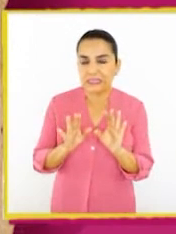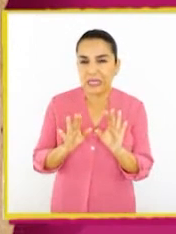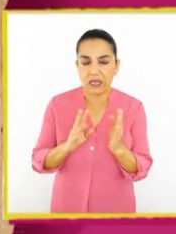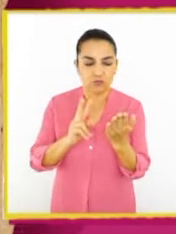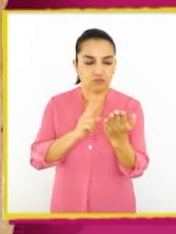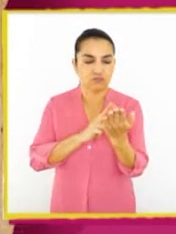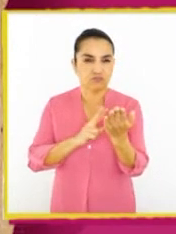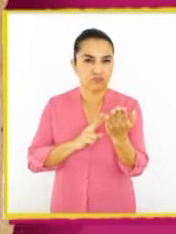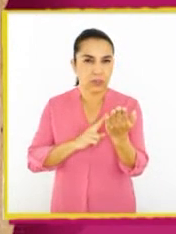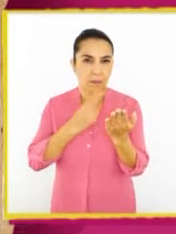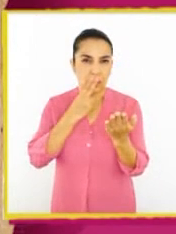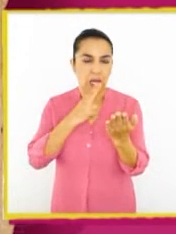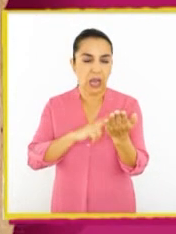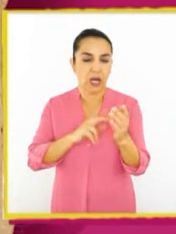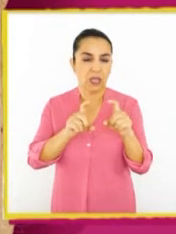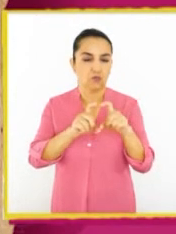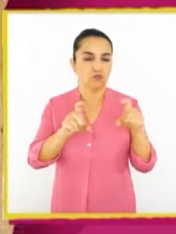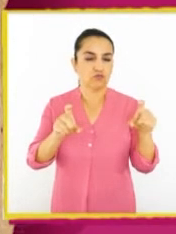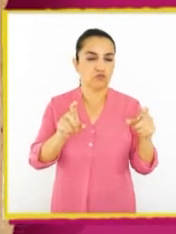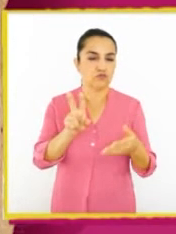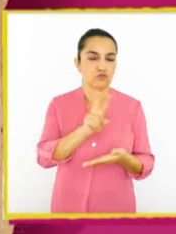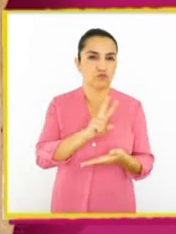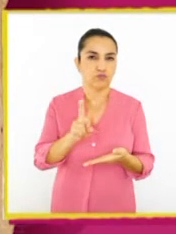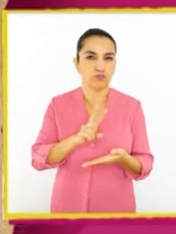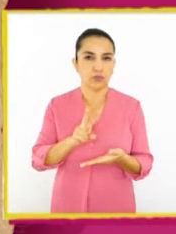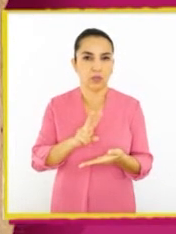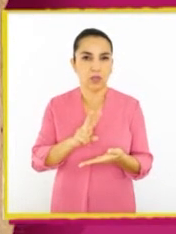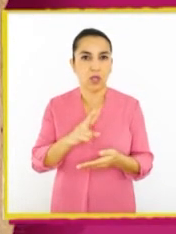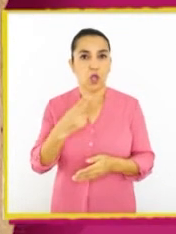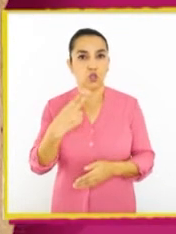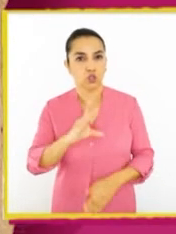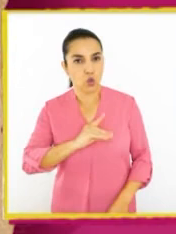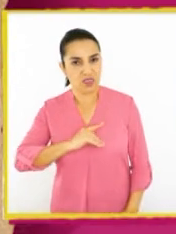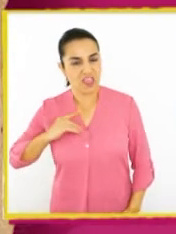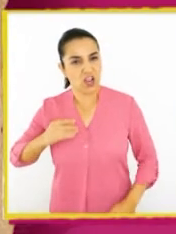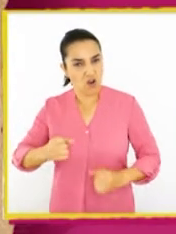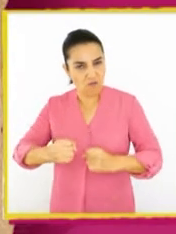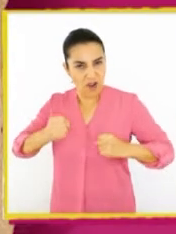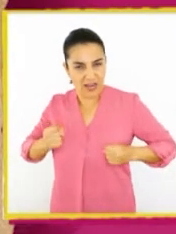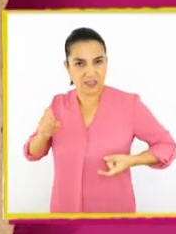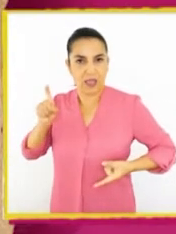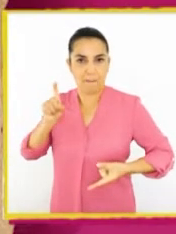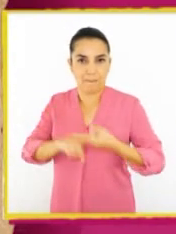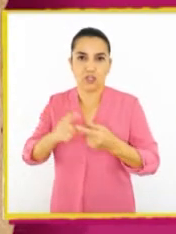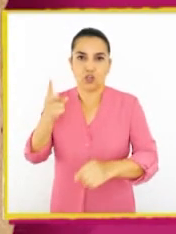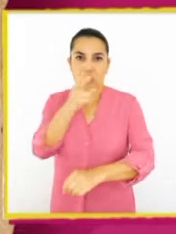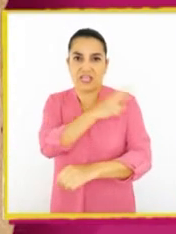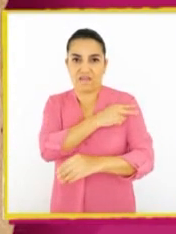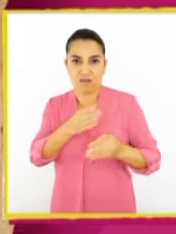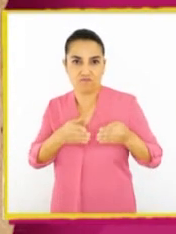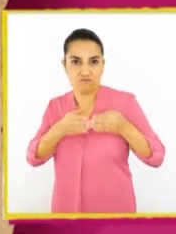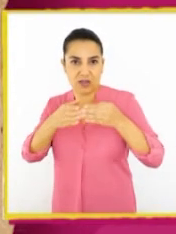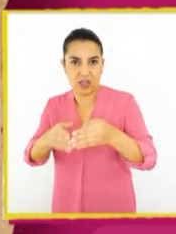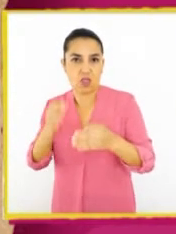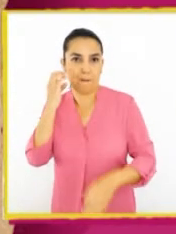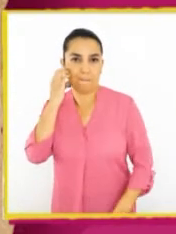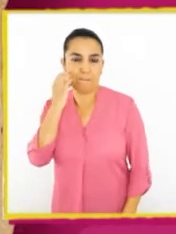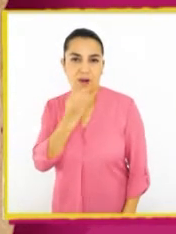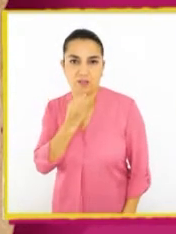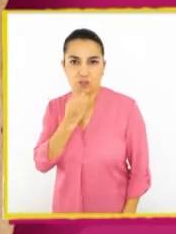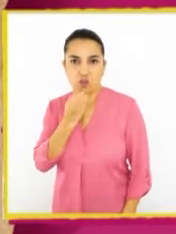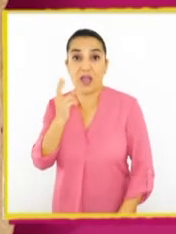Quizás en la parte de la carta que dice... Su digno y valeroso esposo, el capitán de fragata don Arturo